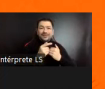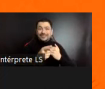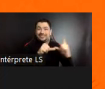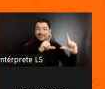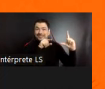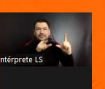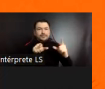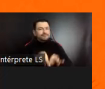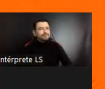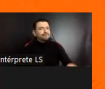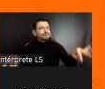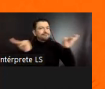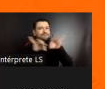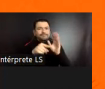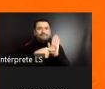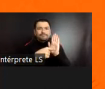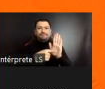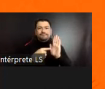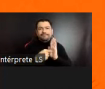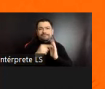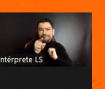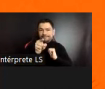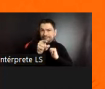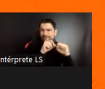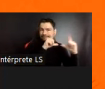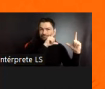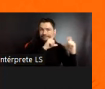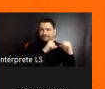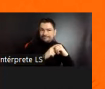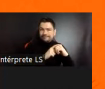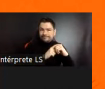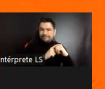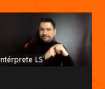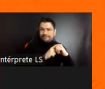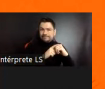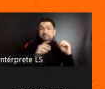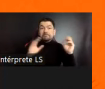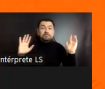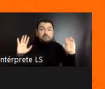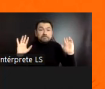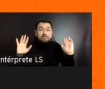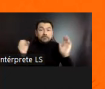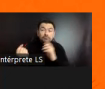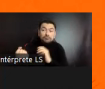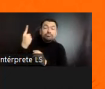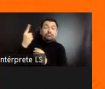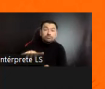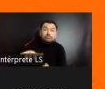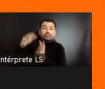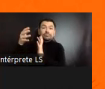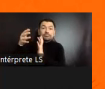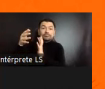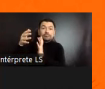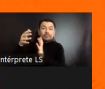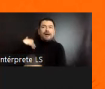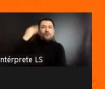es la parte esencial de identificar el tipo de riesgo que enfrentarán los países versus la fuerza de trabajo dentro de los